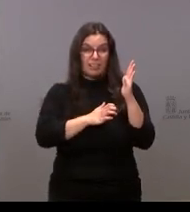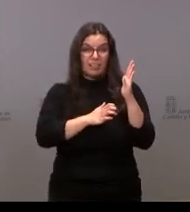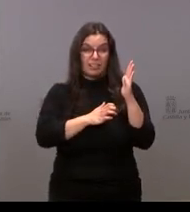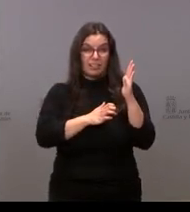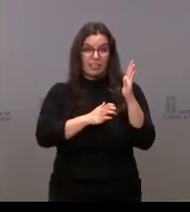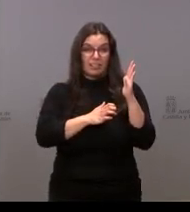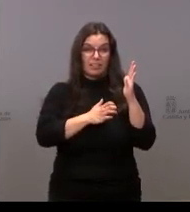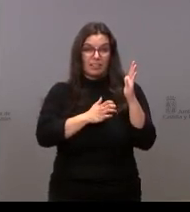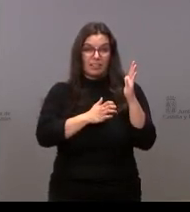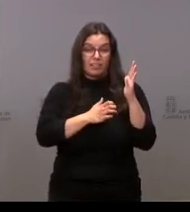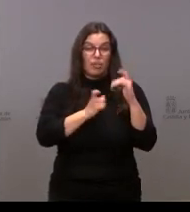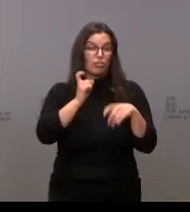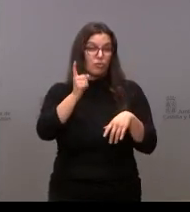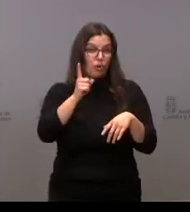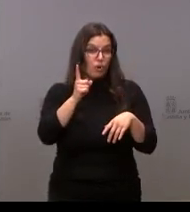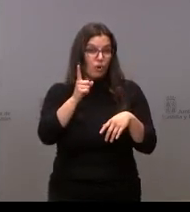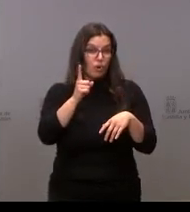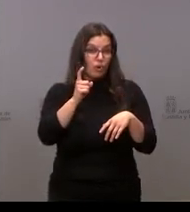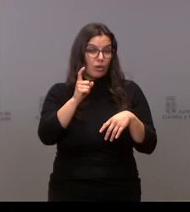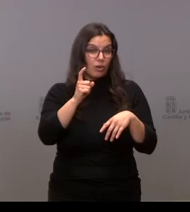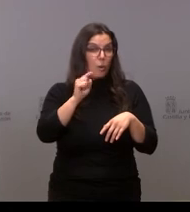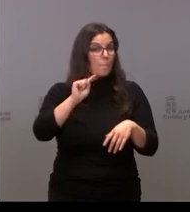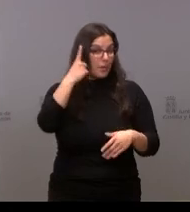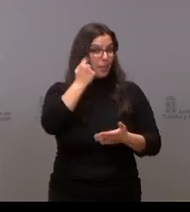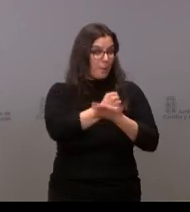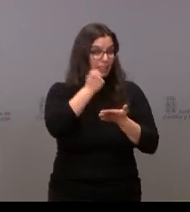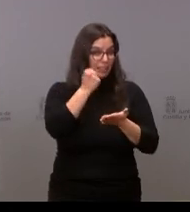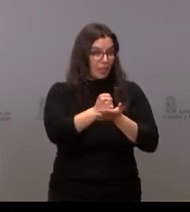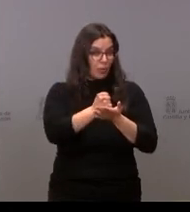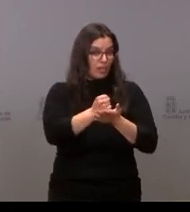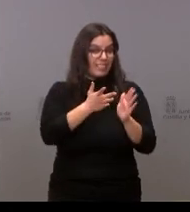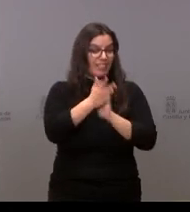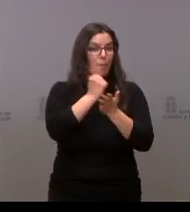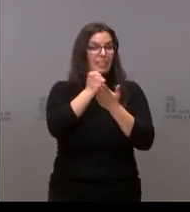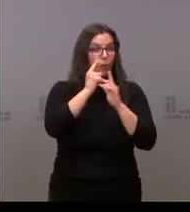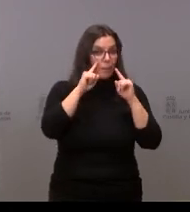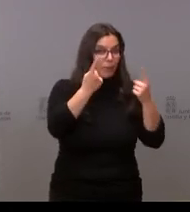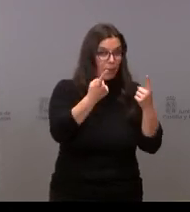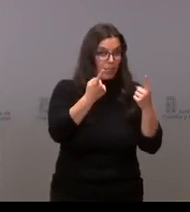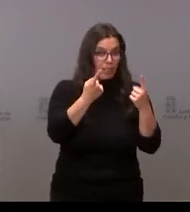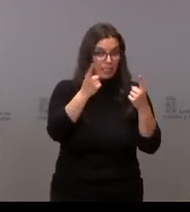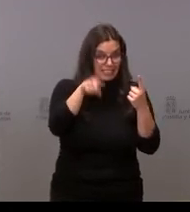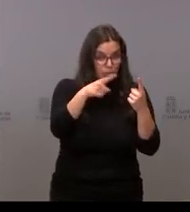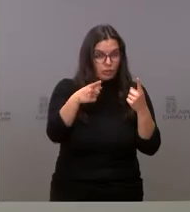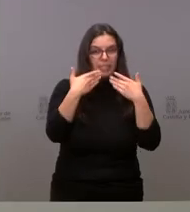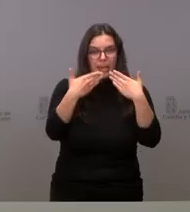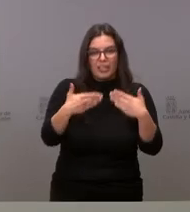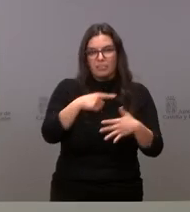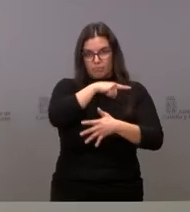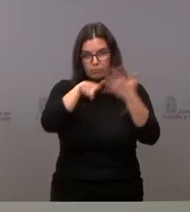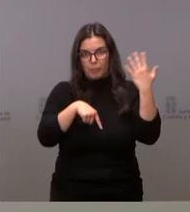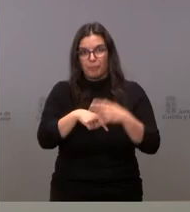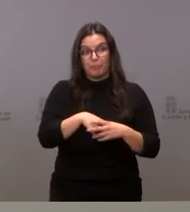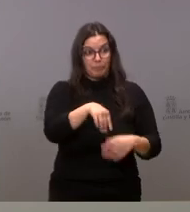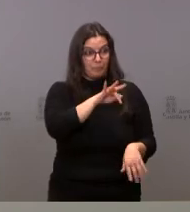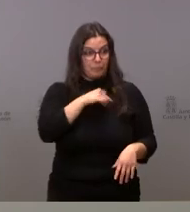se produce exclusivamente en el caso de las primeras matrículas universidades gracias bien pues